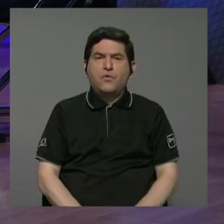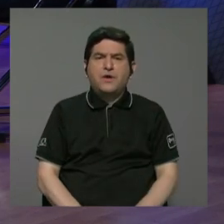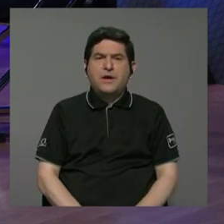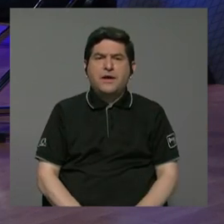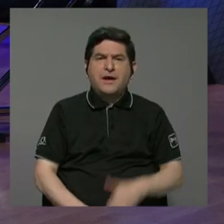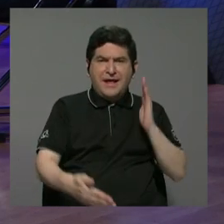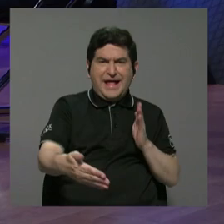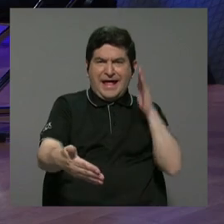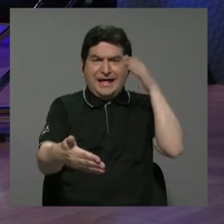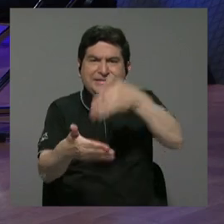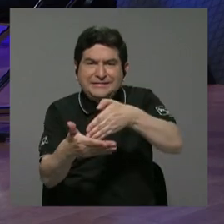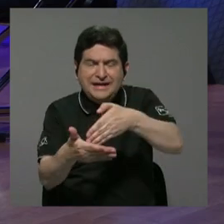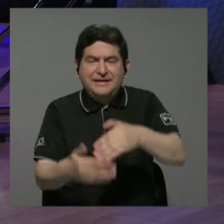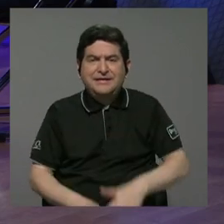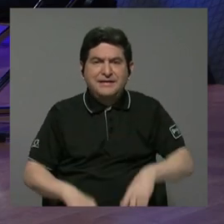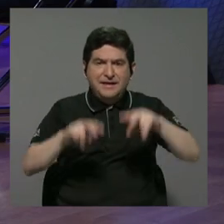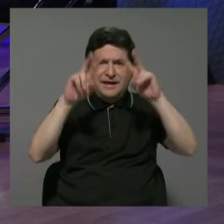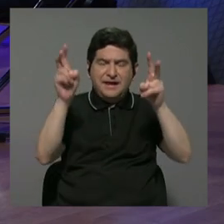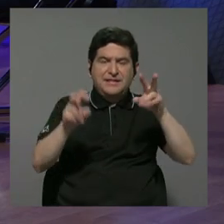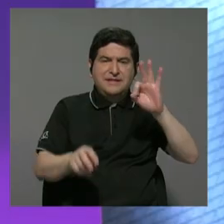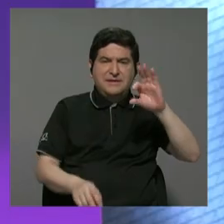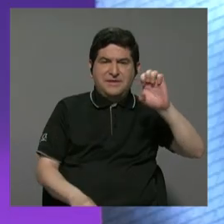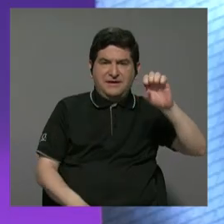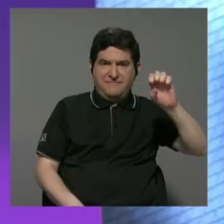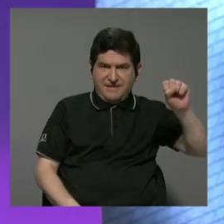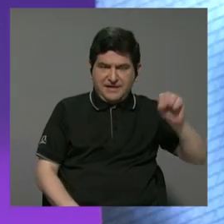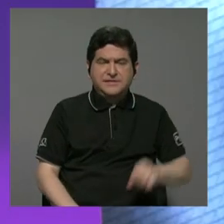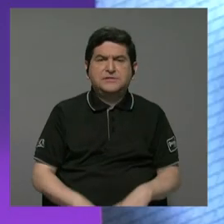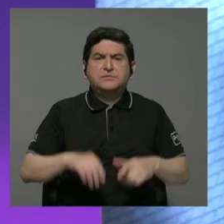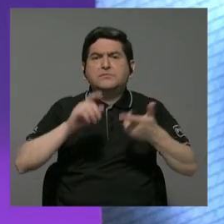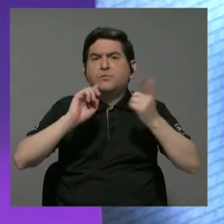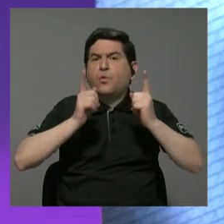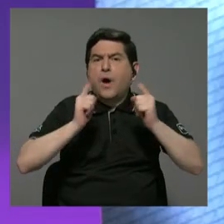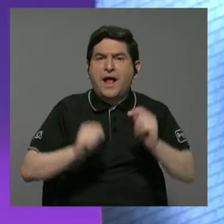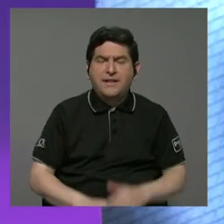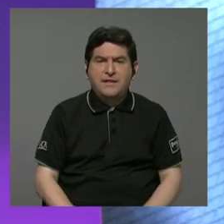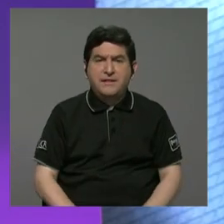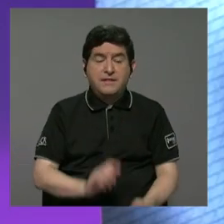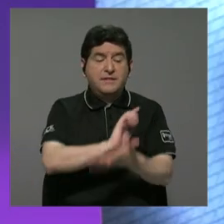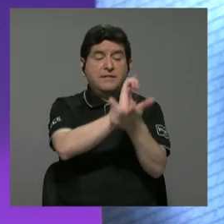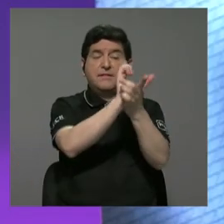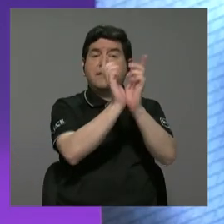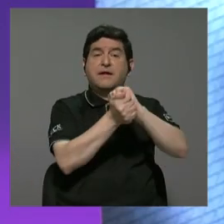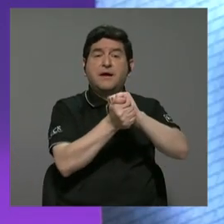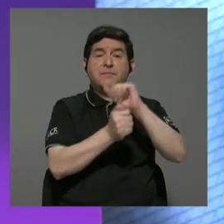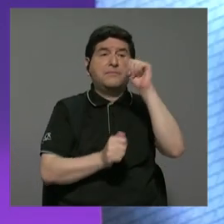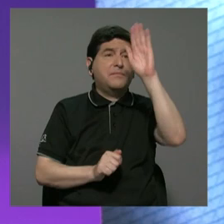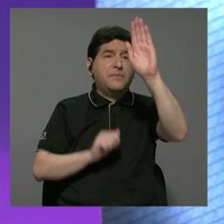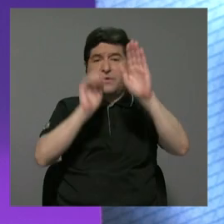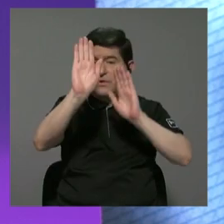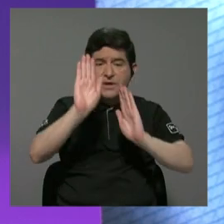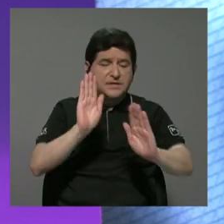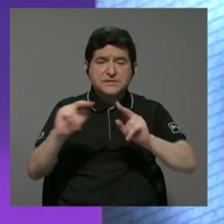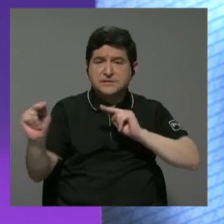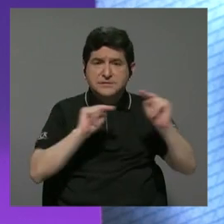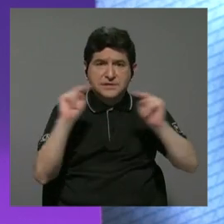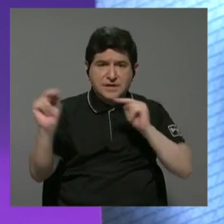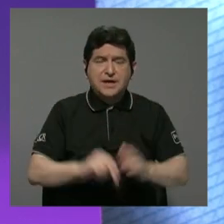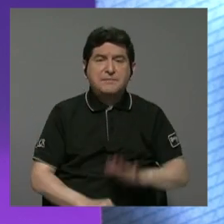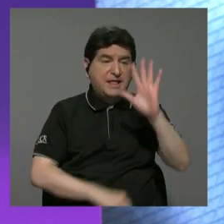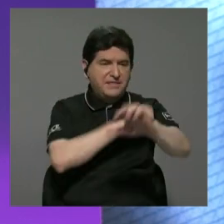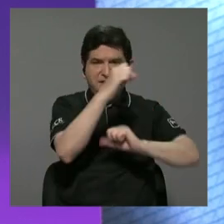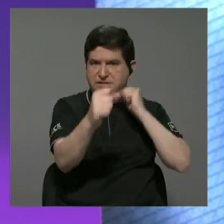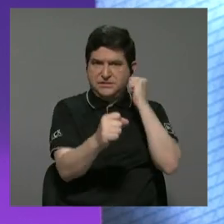asestó al tema del FES, ¿verdad?, fue justamente cambiar el esquema de negociación